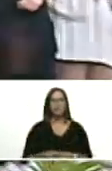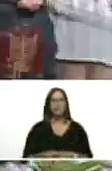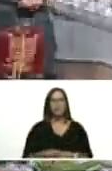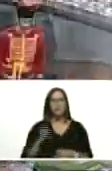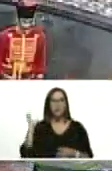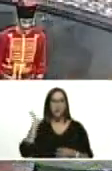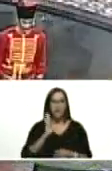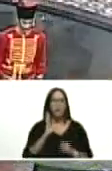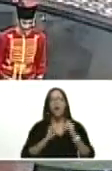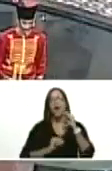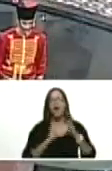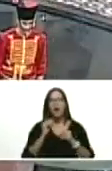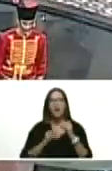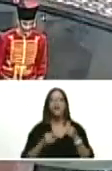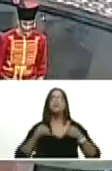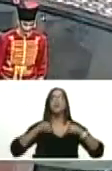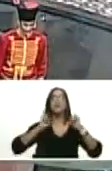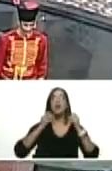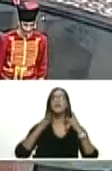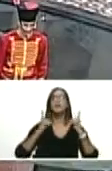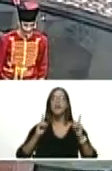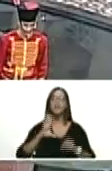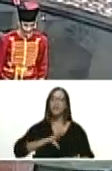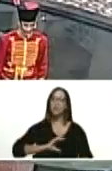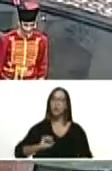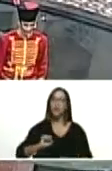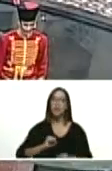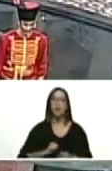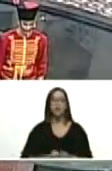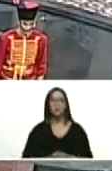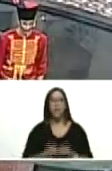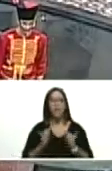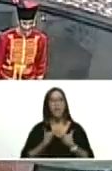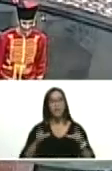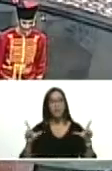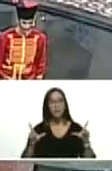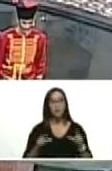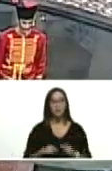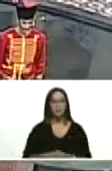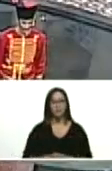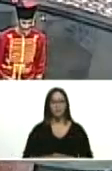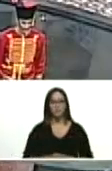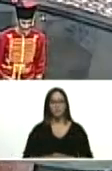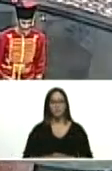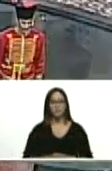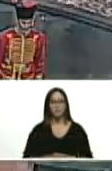venimos a hablar de independencia, soberanía, libertad,